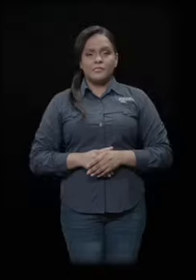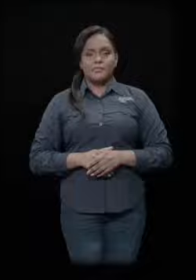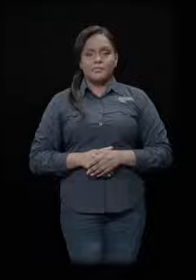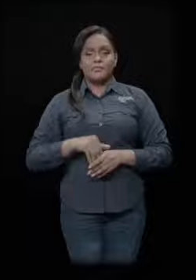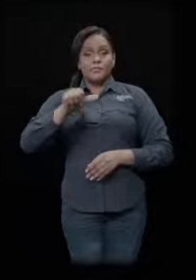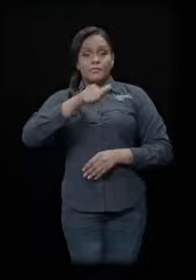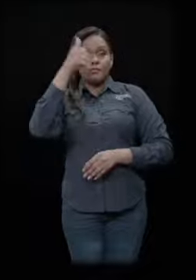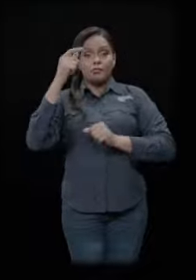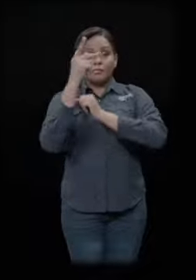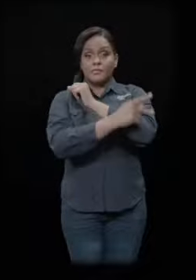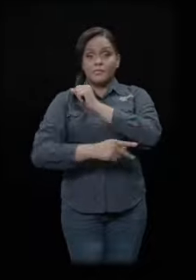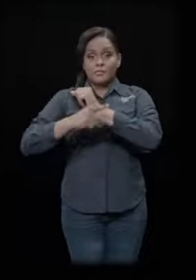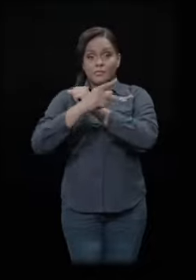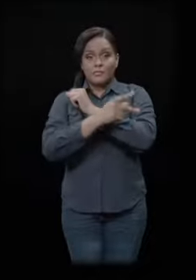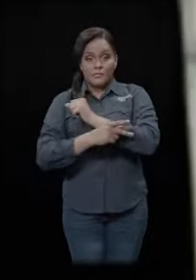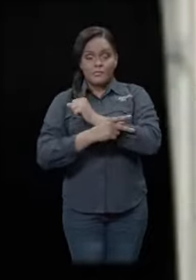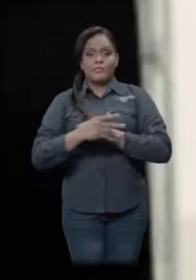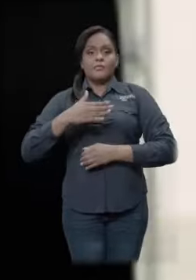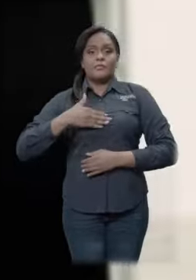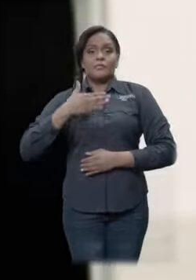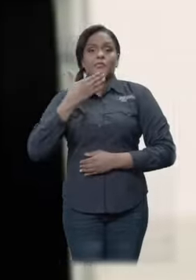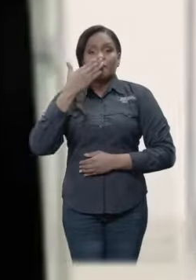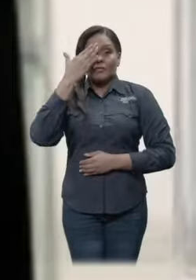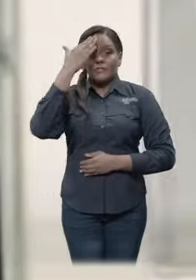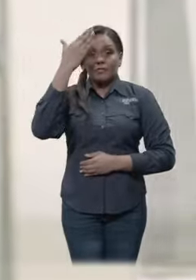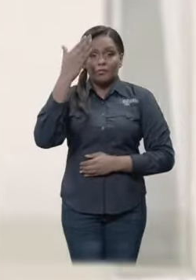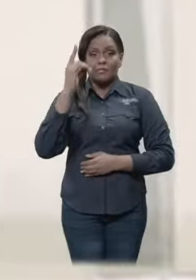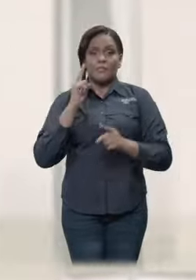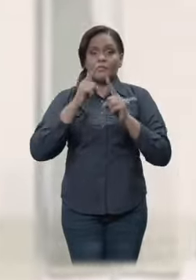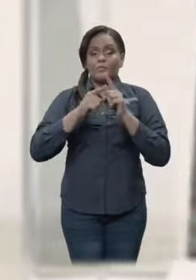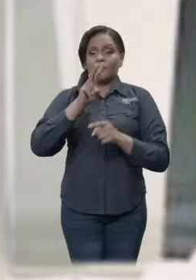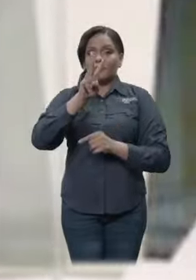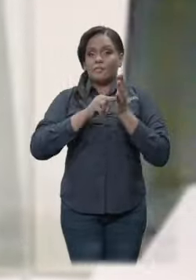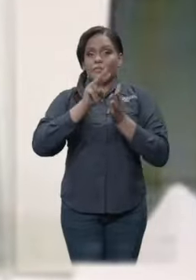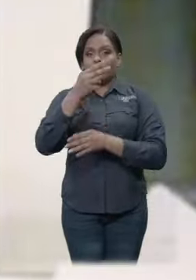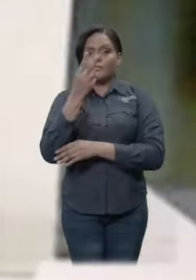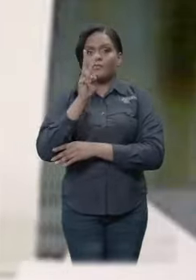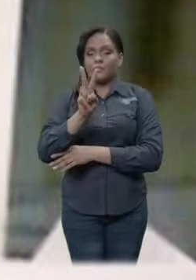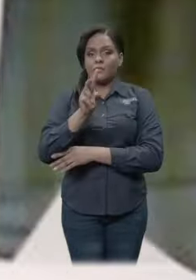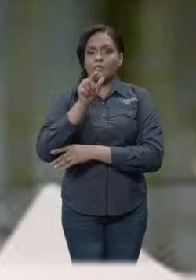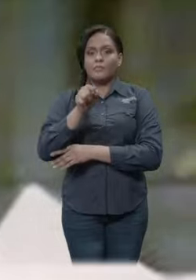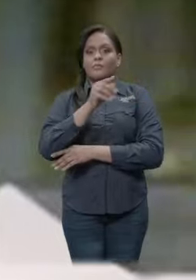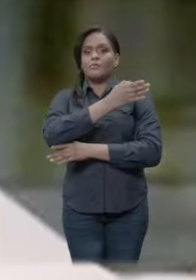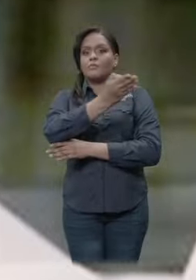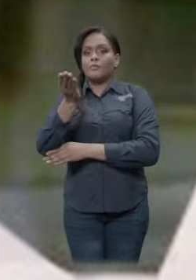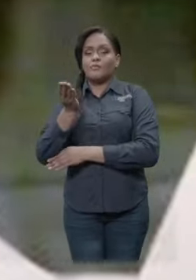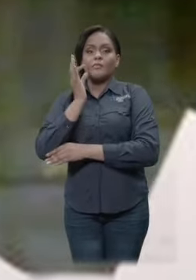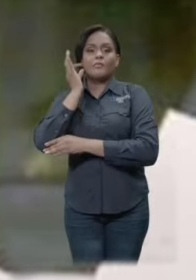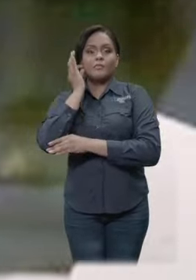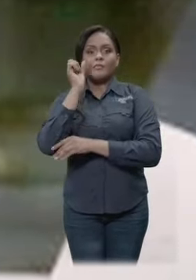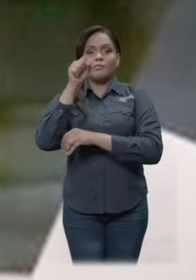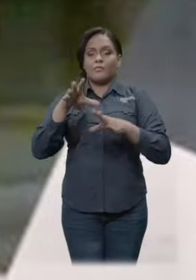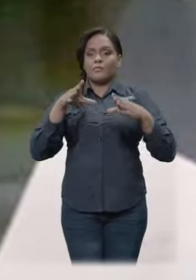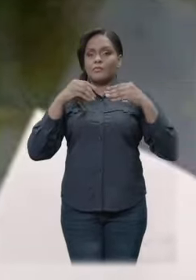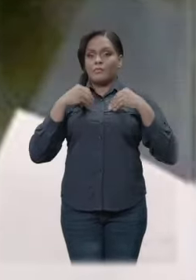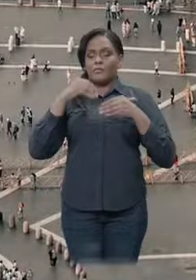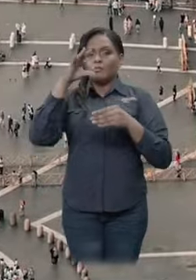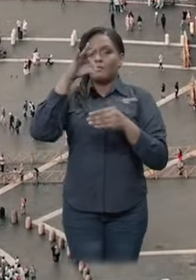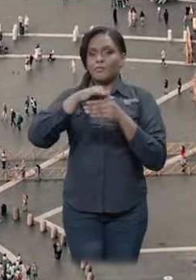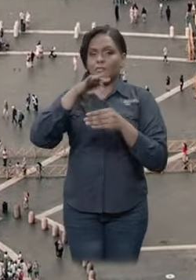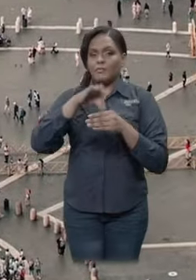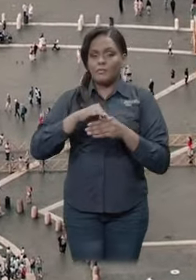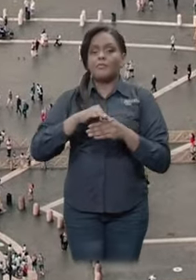En otros países en el mundo, como Arabia Saudí, no fue hasta el 2012 que a las mujeres se les permitió votar en las elecciones municipales.